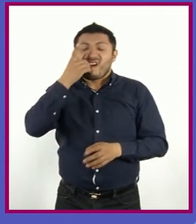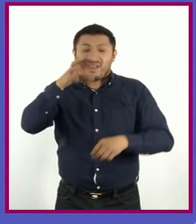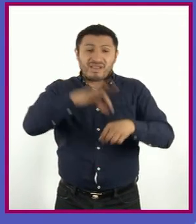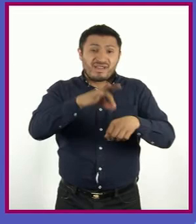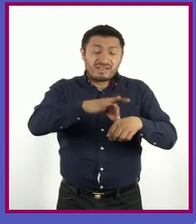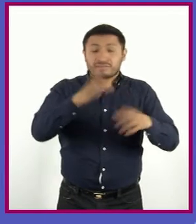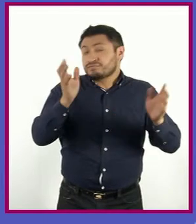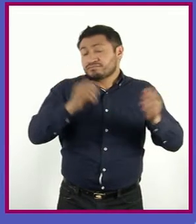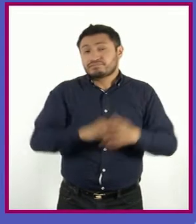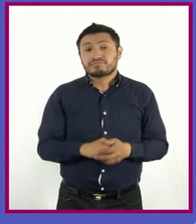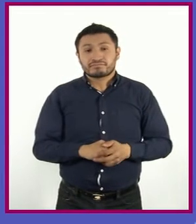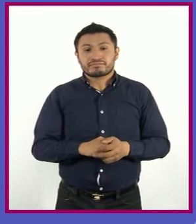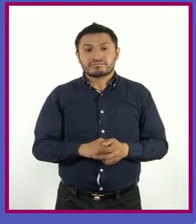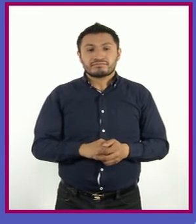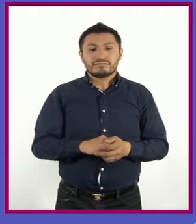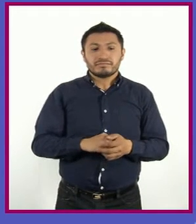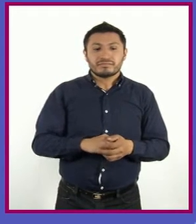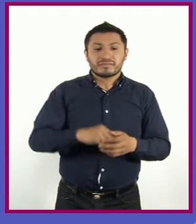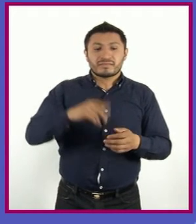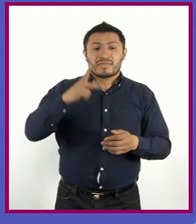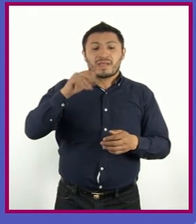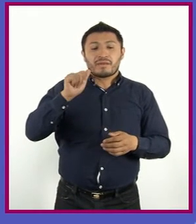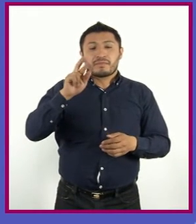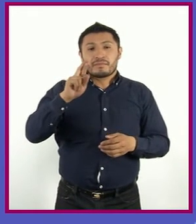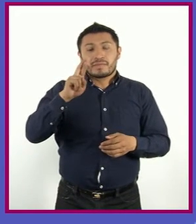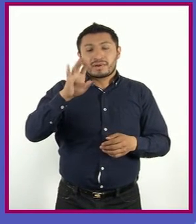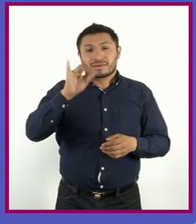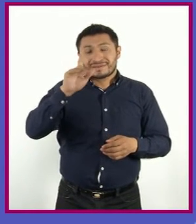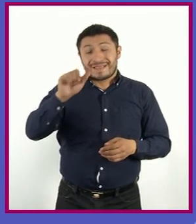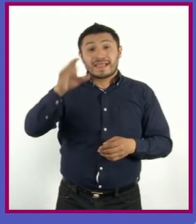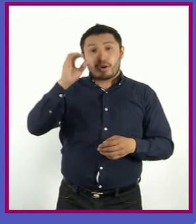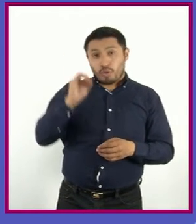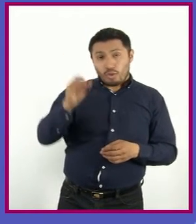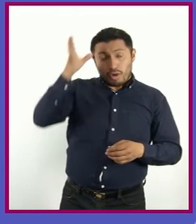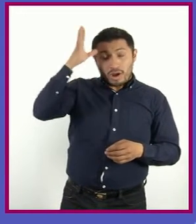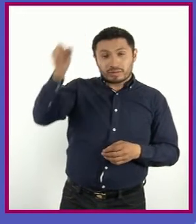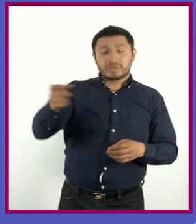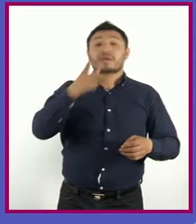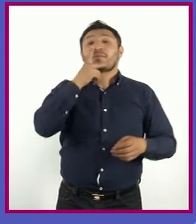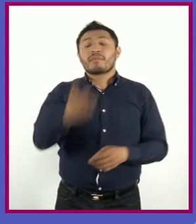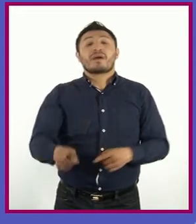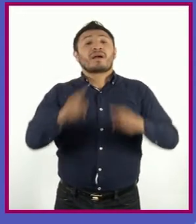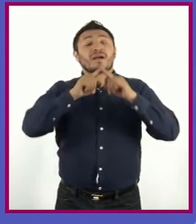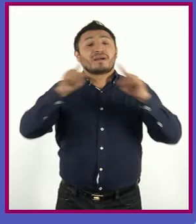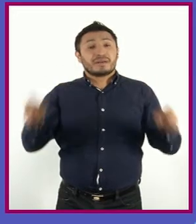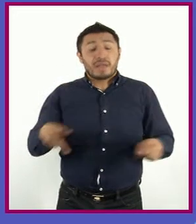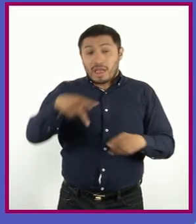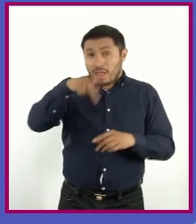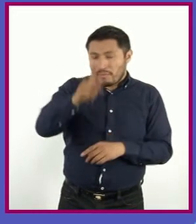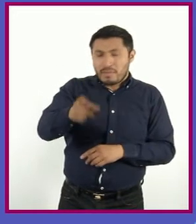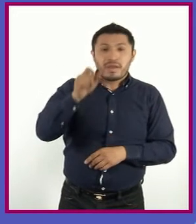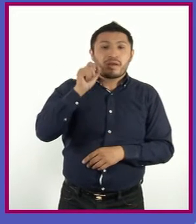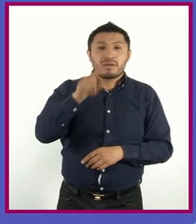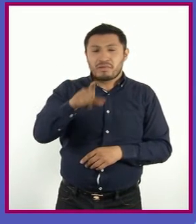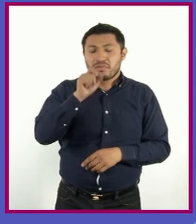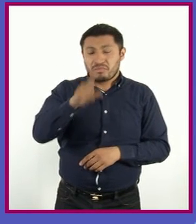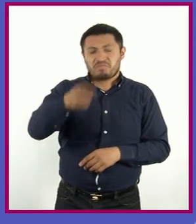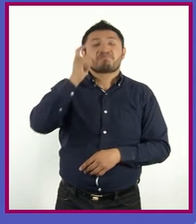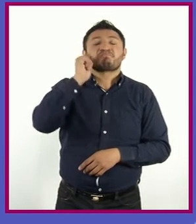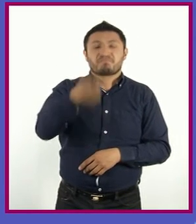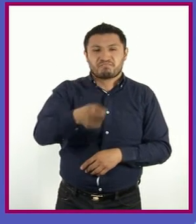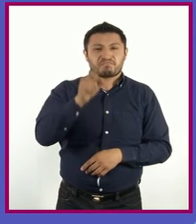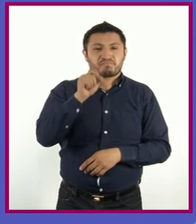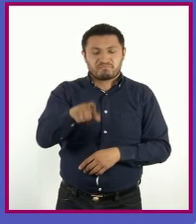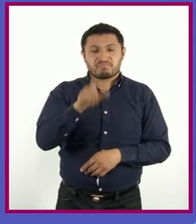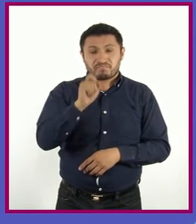dentista. Sinonimia parcial o conceptual. Son palabras diferentes, pero que significan la misma cosa.